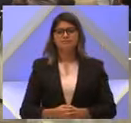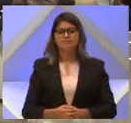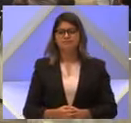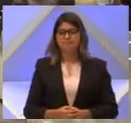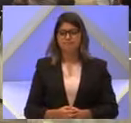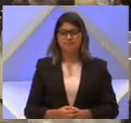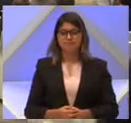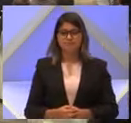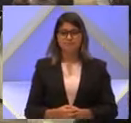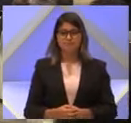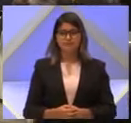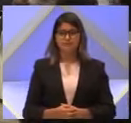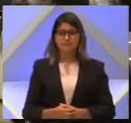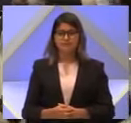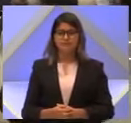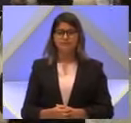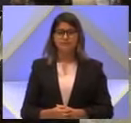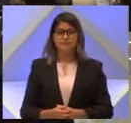mientras